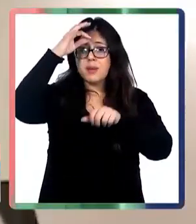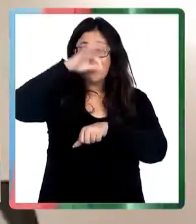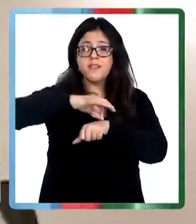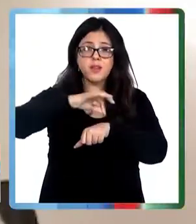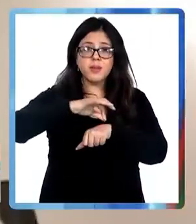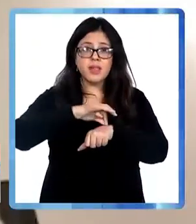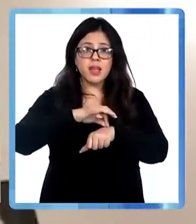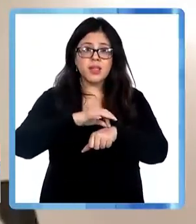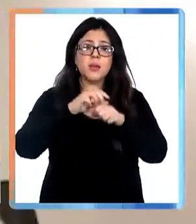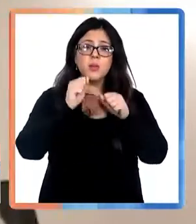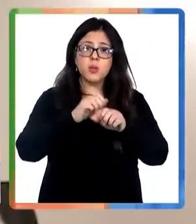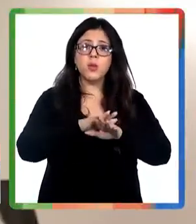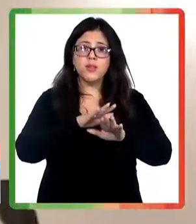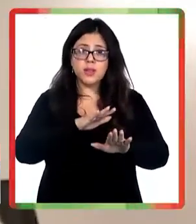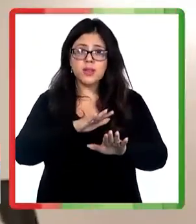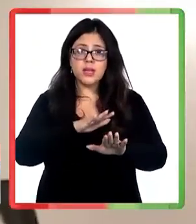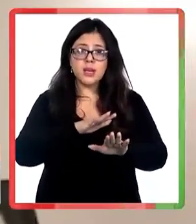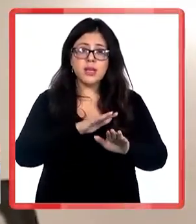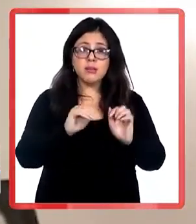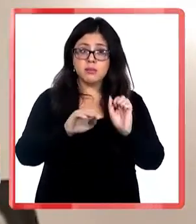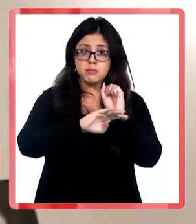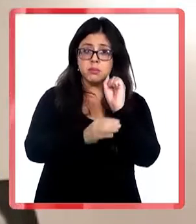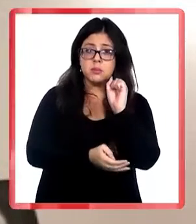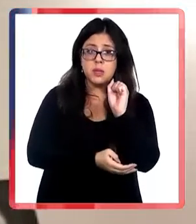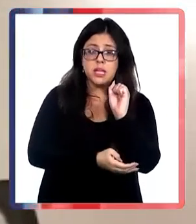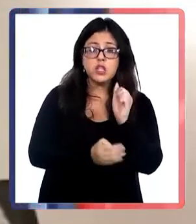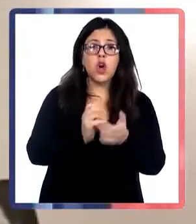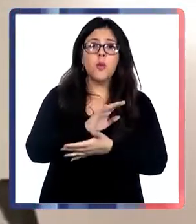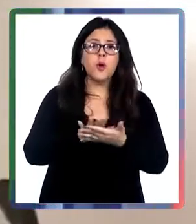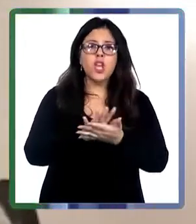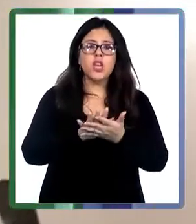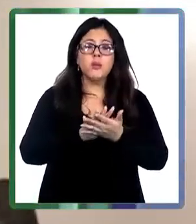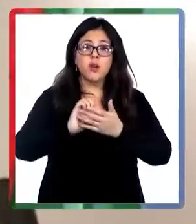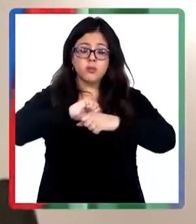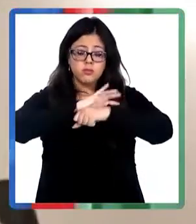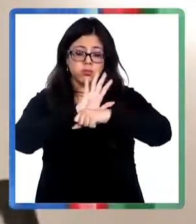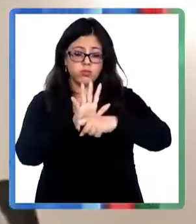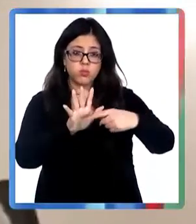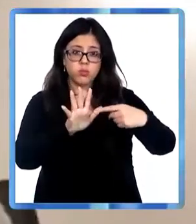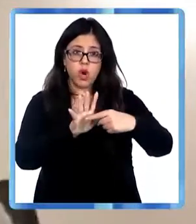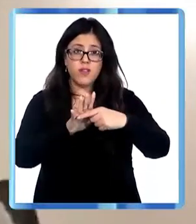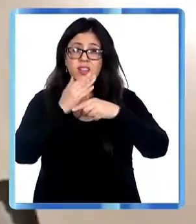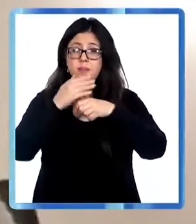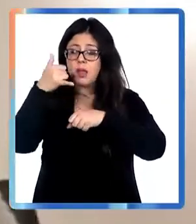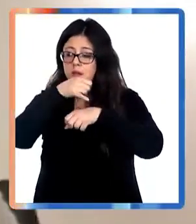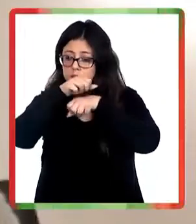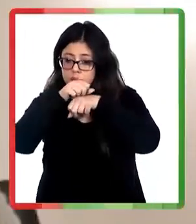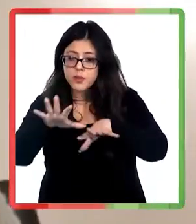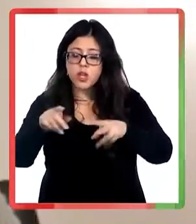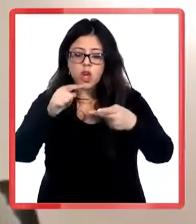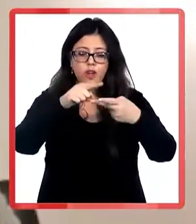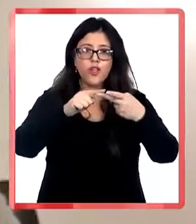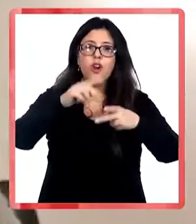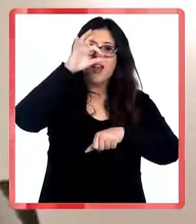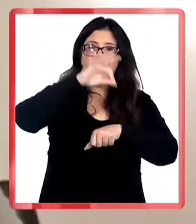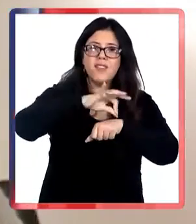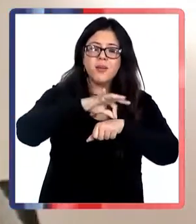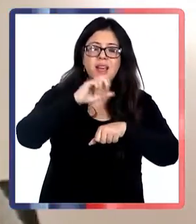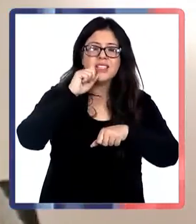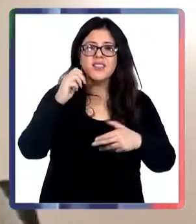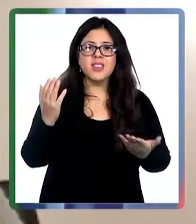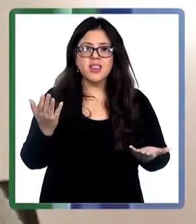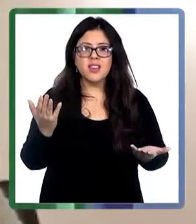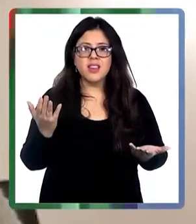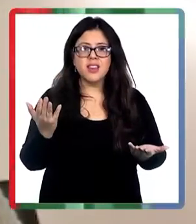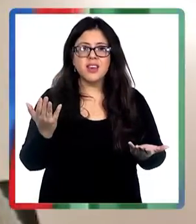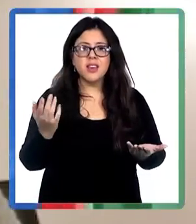enfermedades que podemos prevenir durante el embarazo, por ejemplo, COVID e influenza son dos virus que tienen